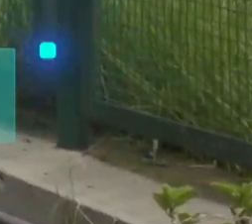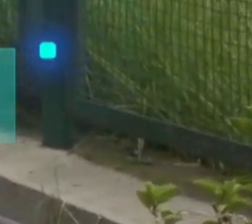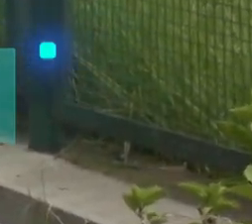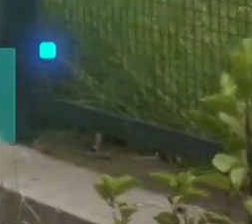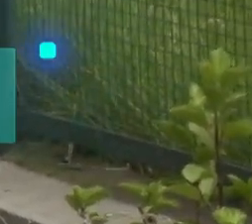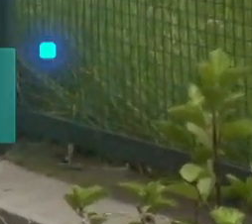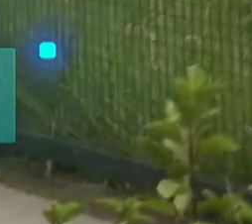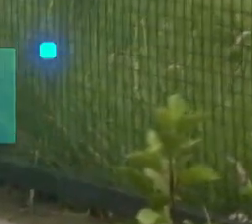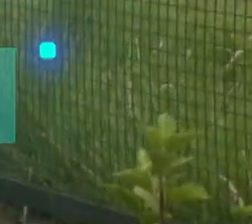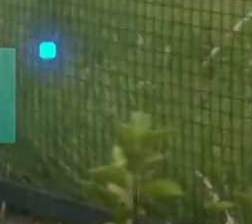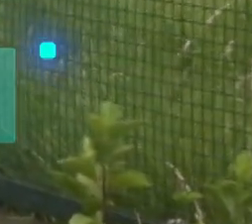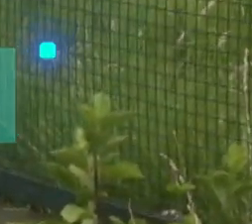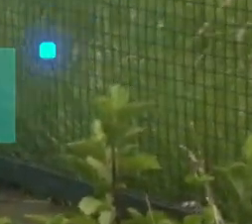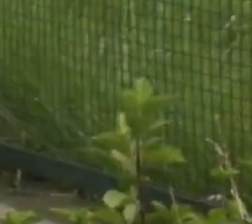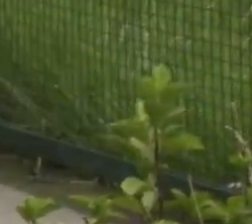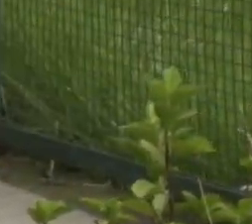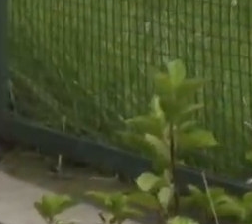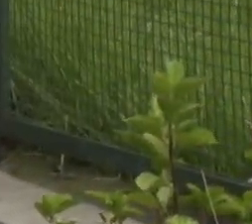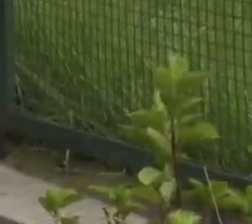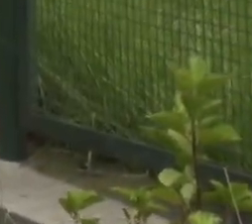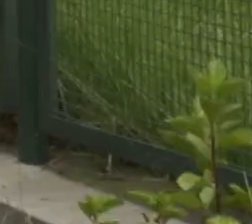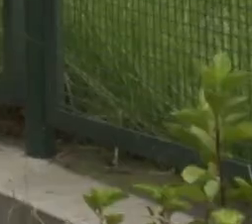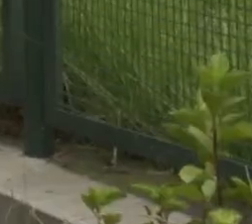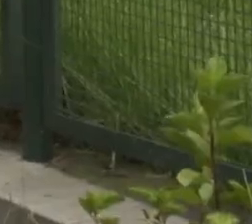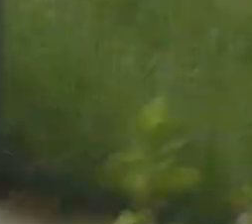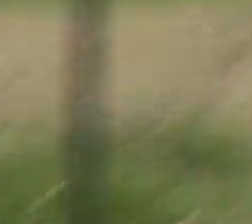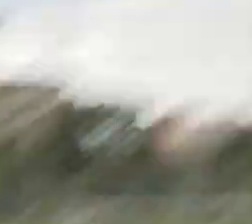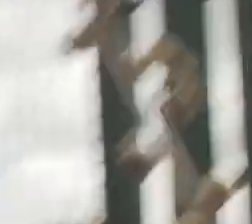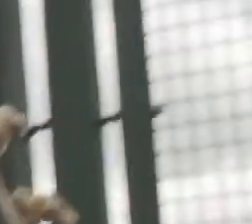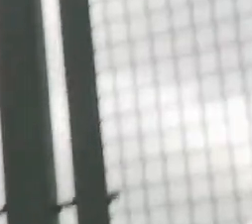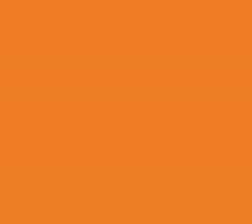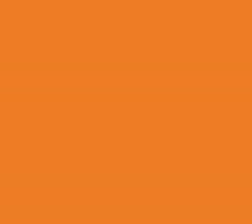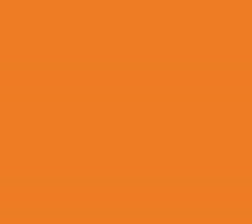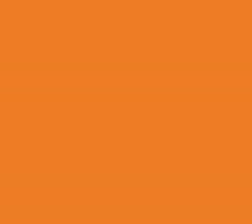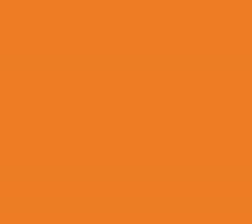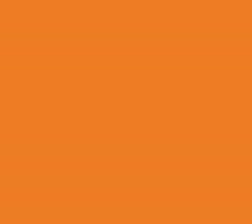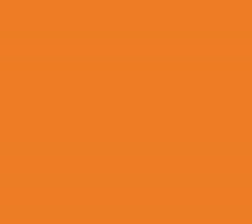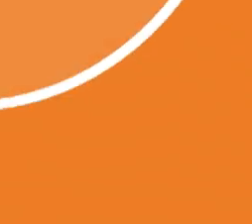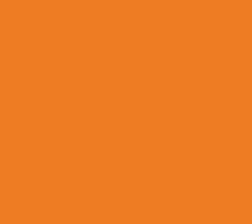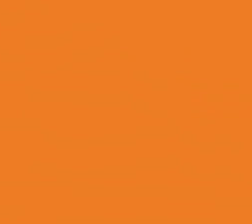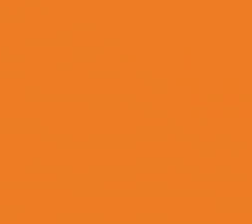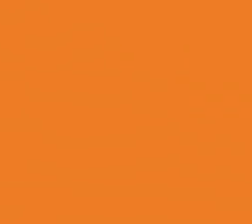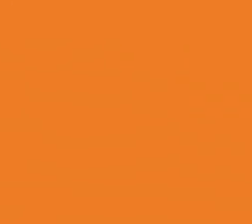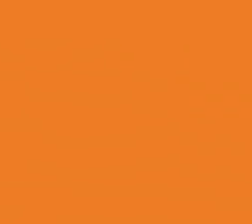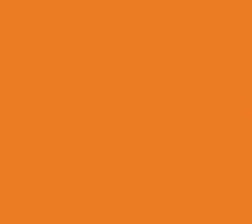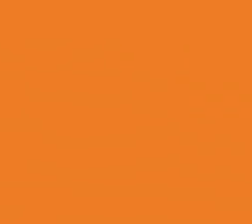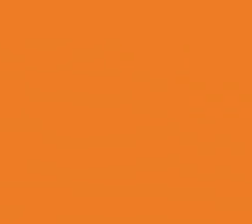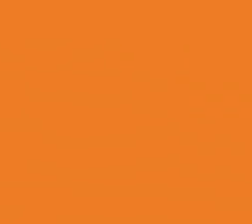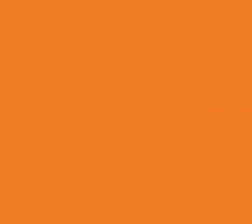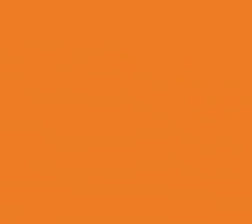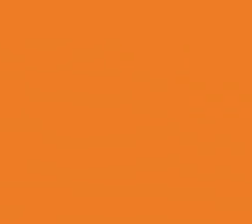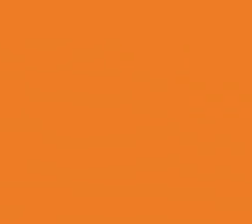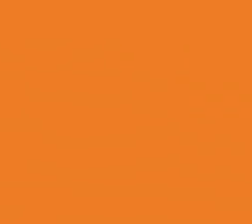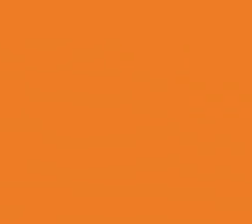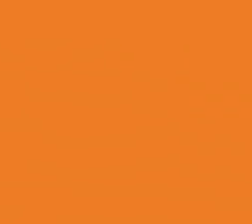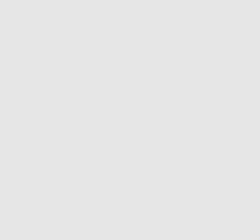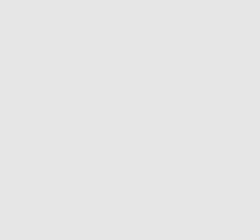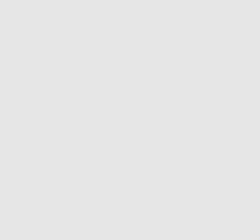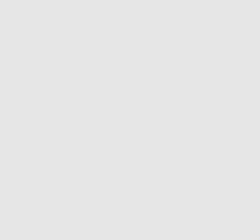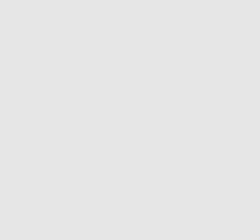1.com.co nos vemos luego chao 13 somos más de lo que